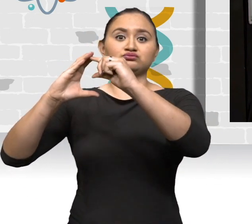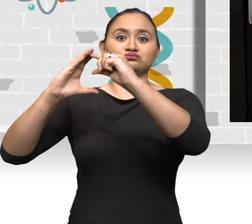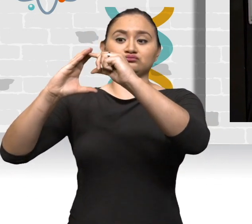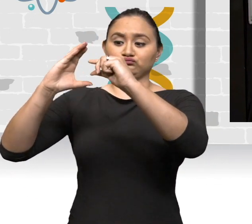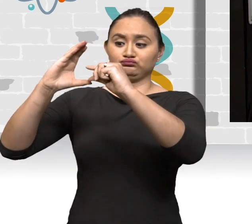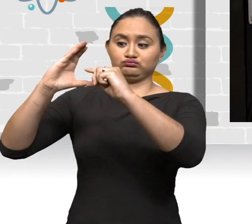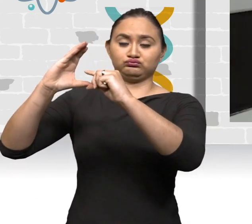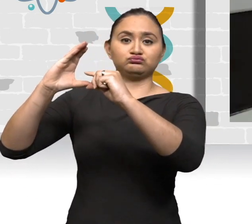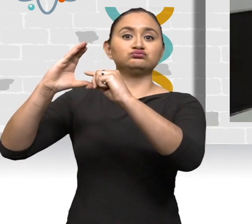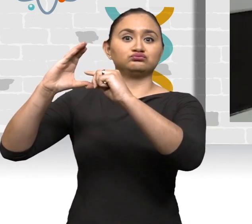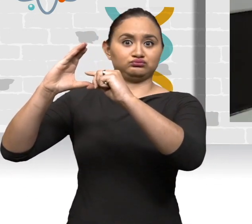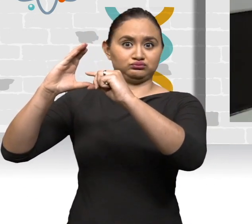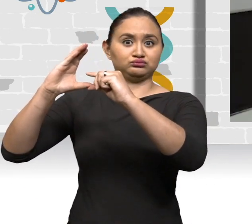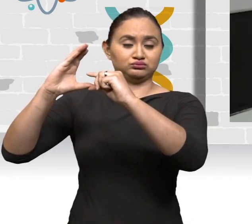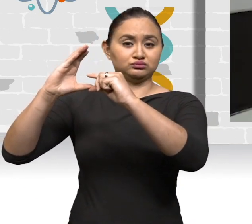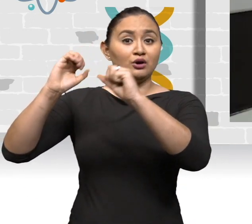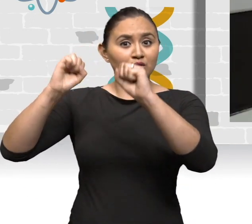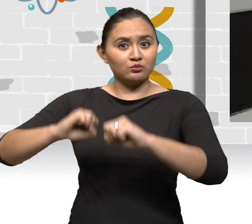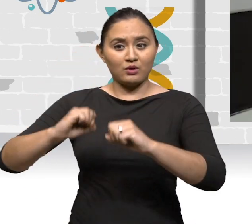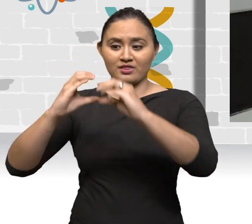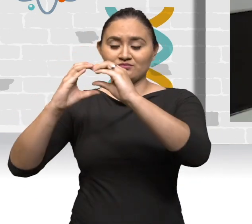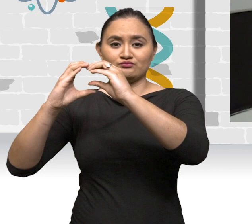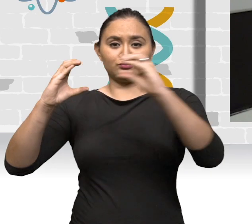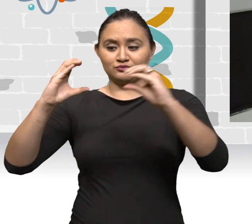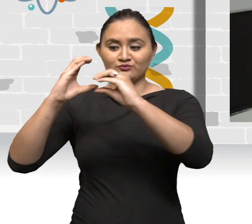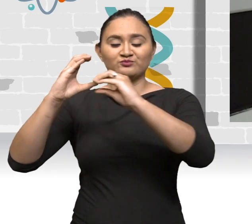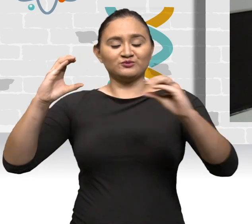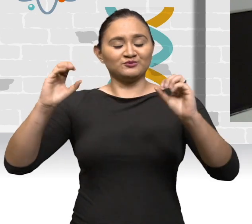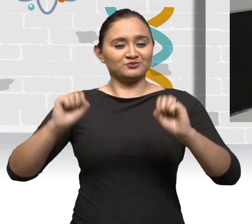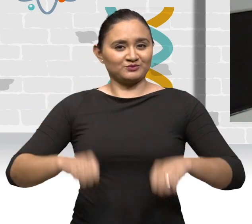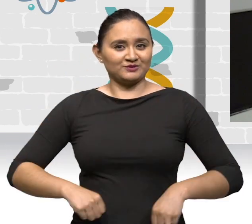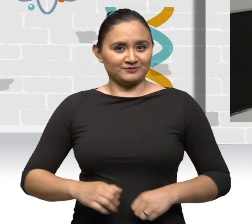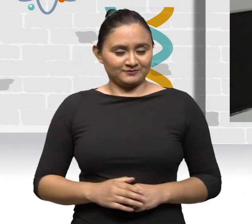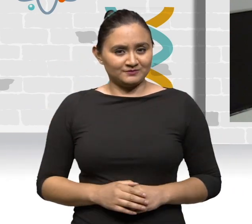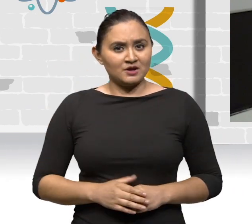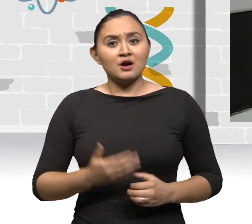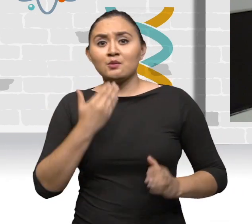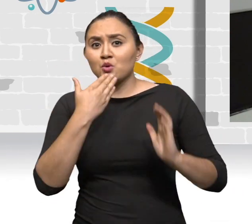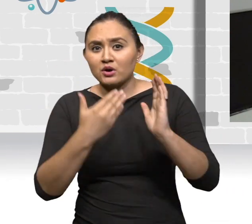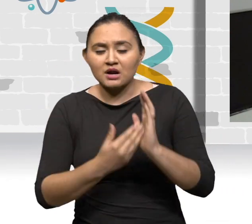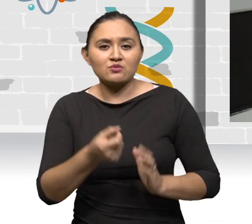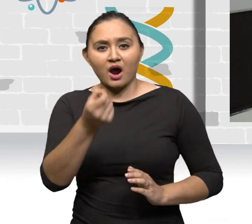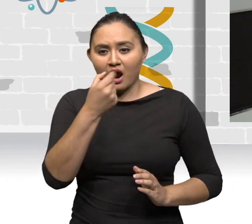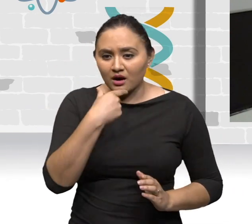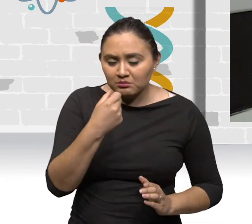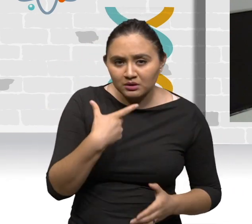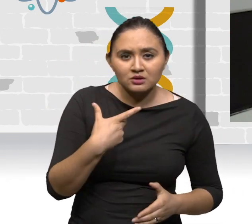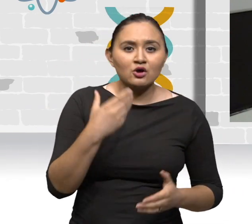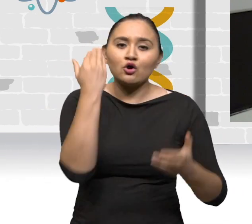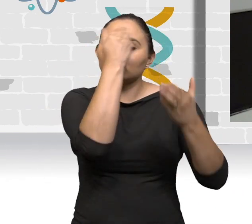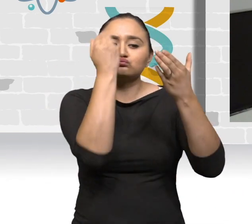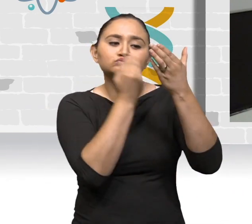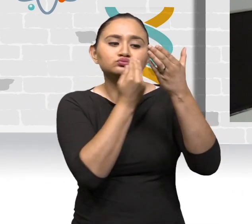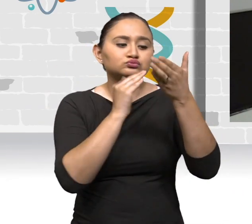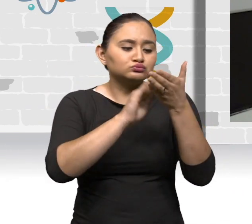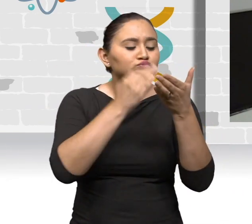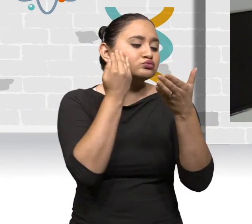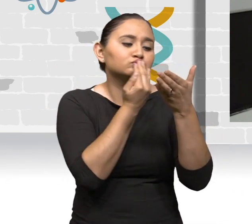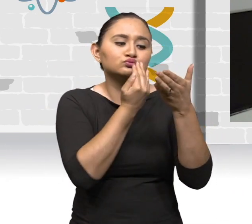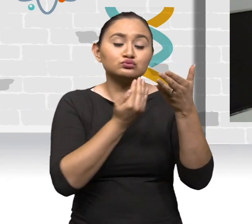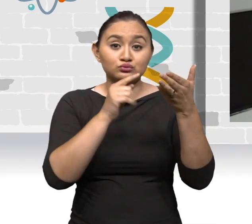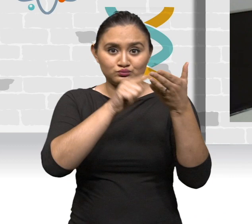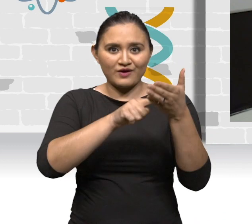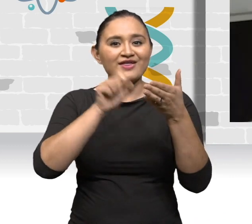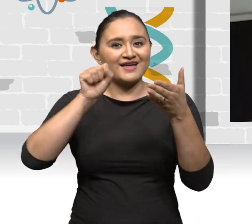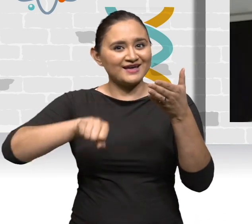separarlas por filtración. Algunas aplicaciones de las suspensiones son ciertos medicamentos, productos cosméticos y pinturas vinílicas en